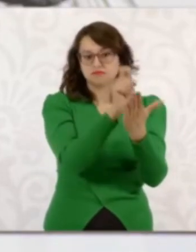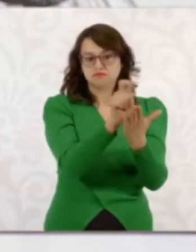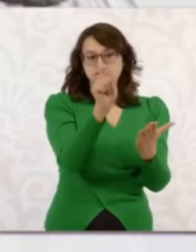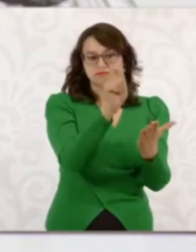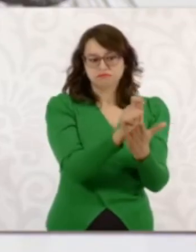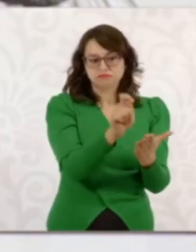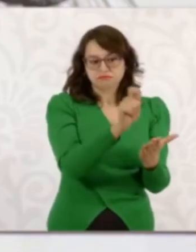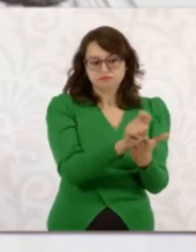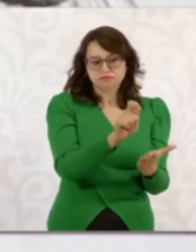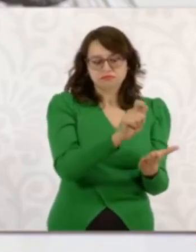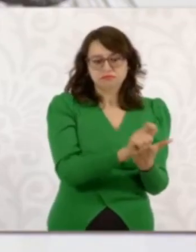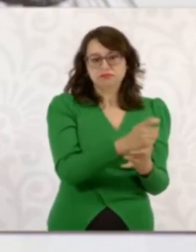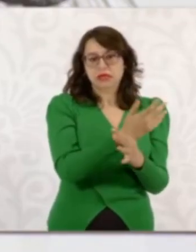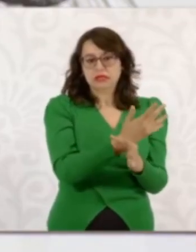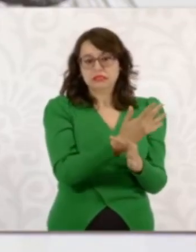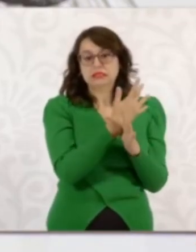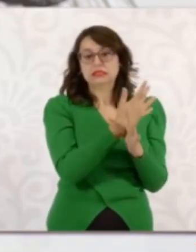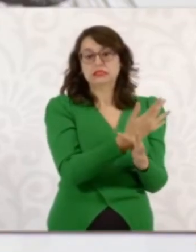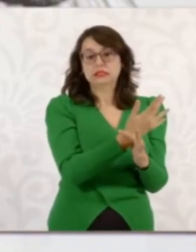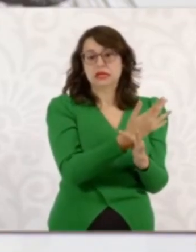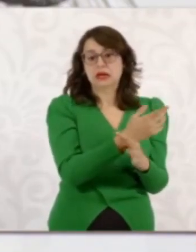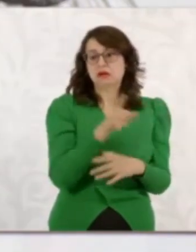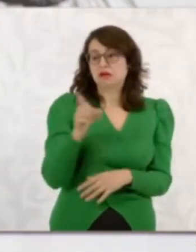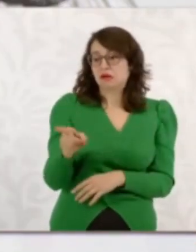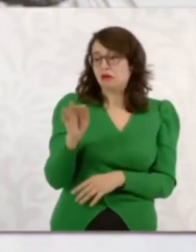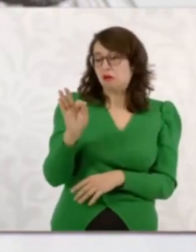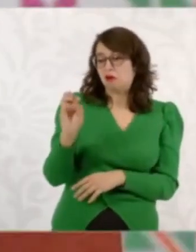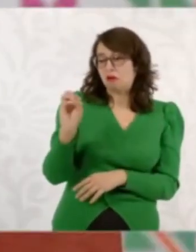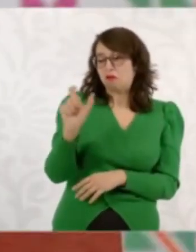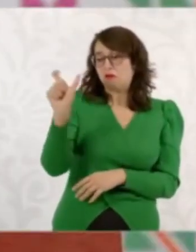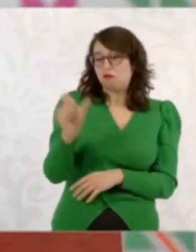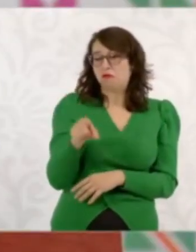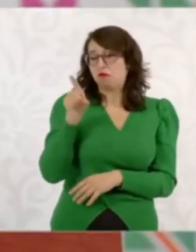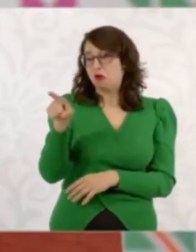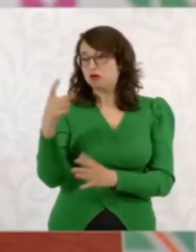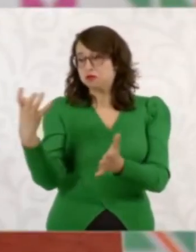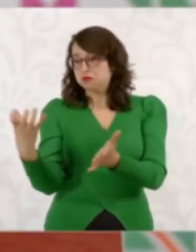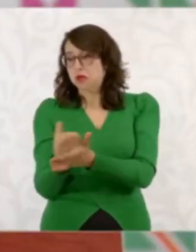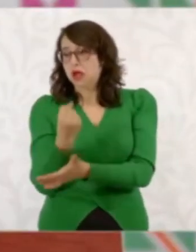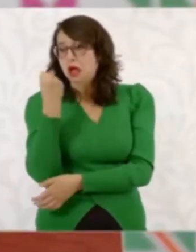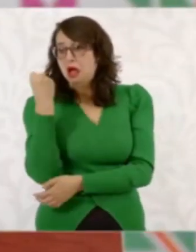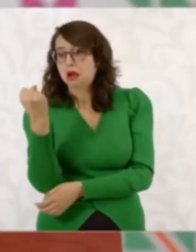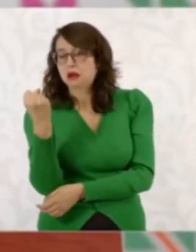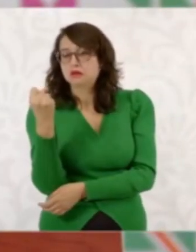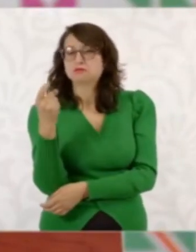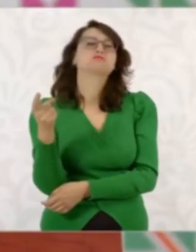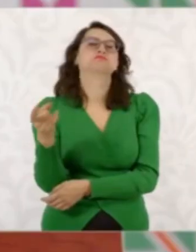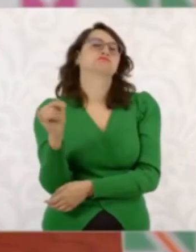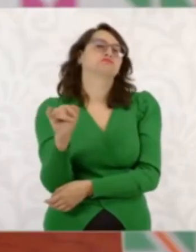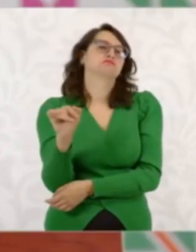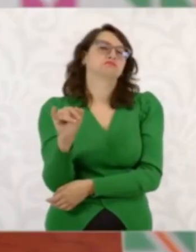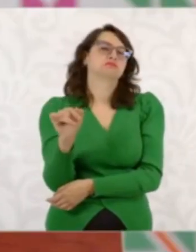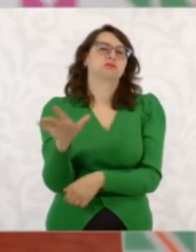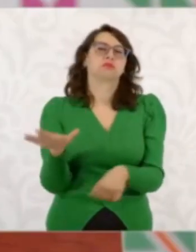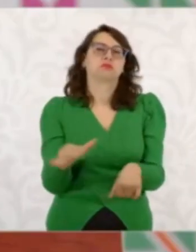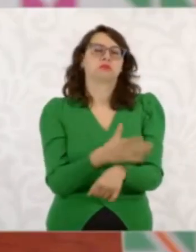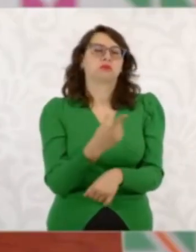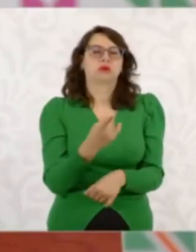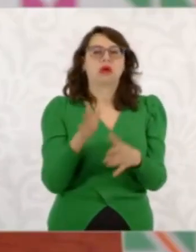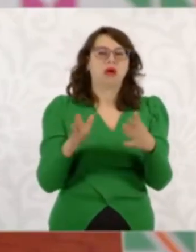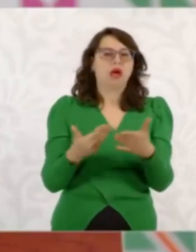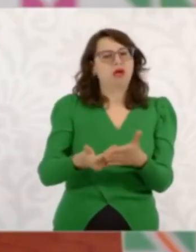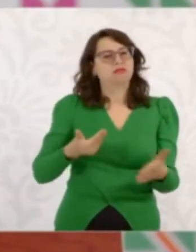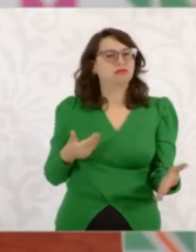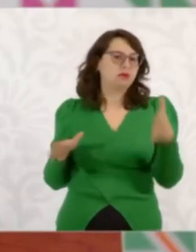aquí varias veces, que en realidad al PRI pues nunca se le apoyó,